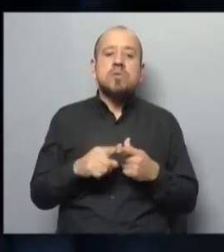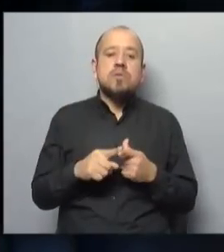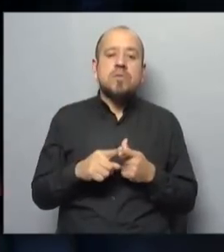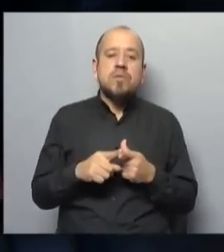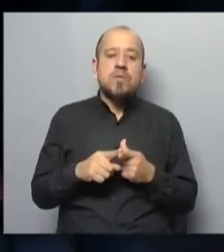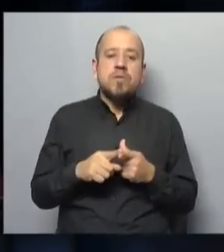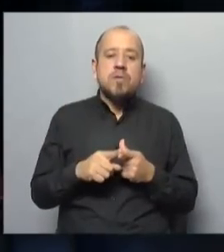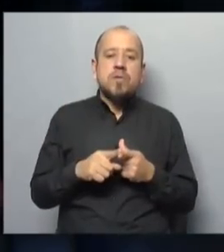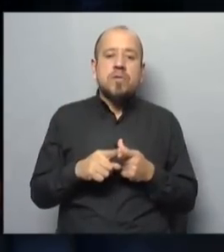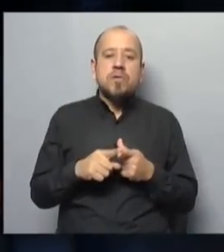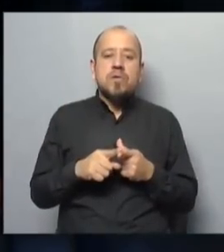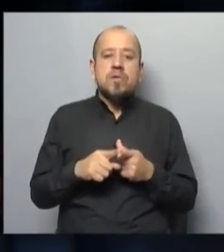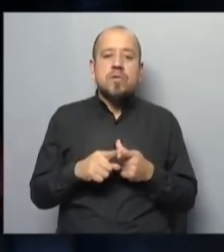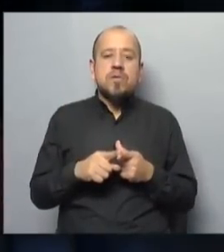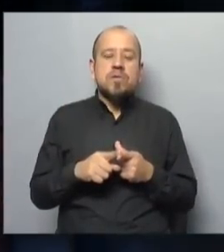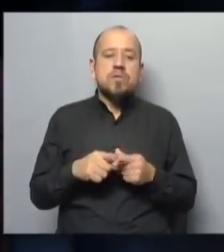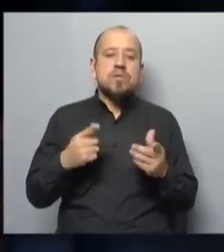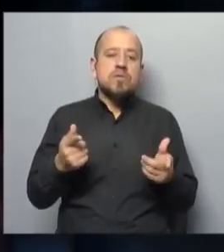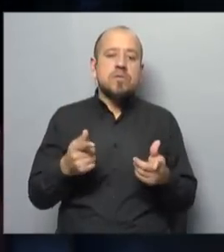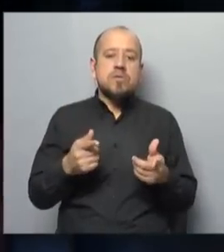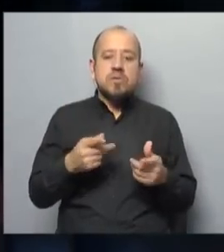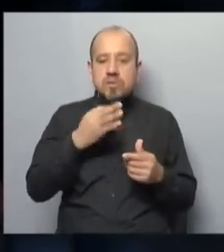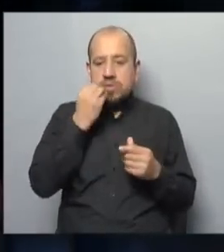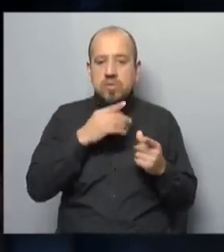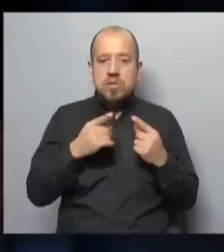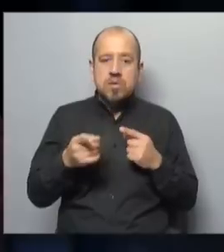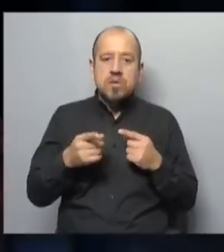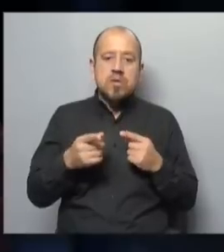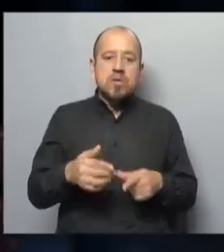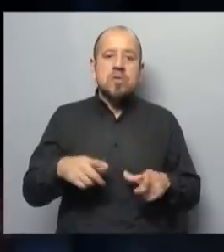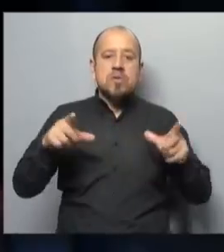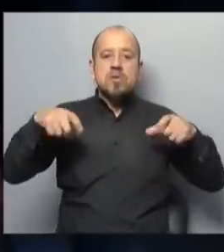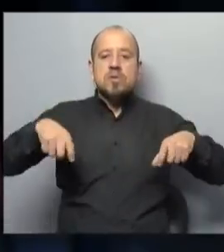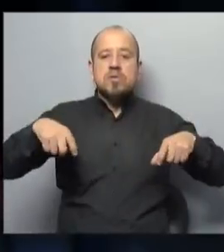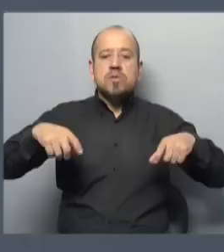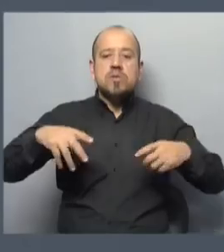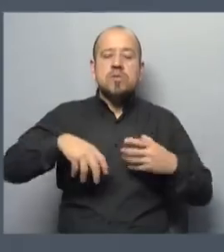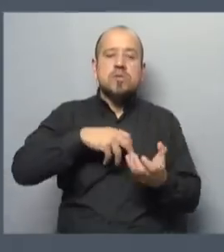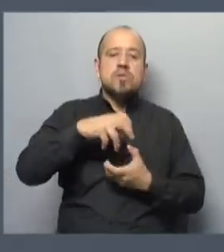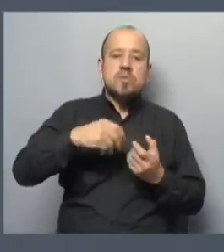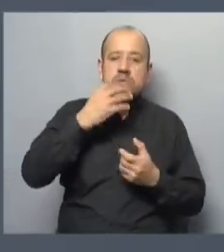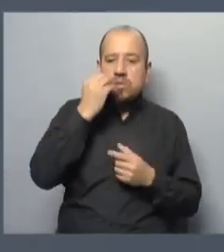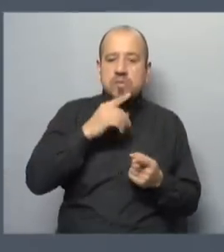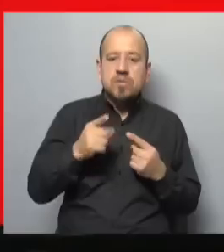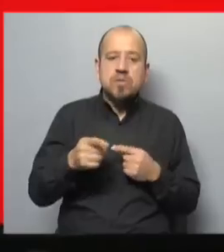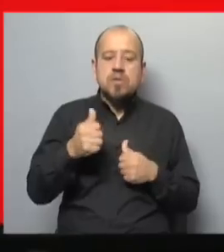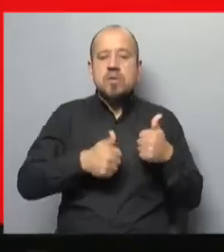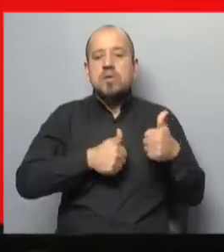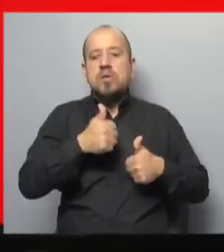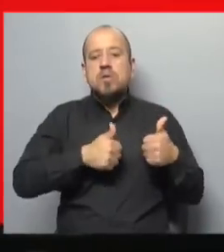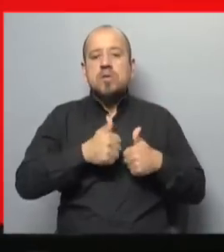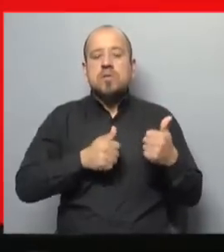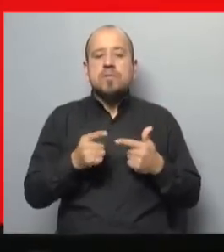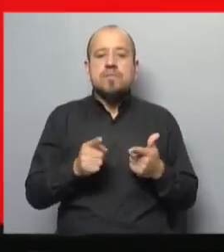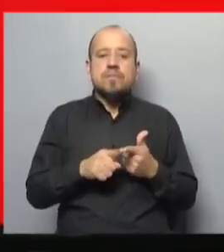por algún lado por el mejoramiento de los campos juegos un ordenamiento mejor de la competencia una